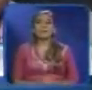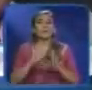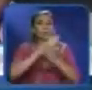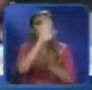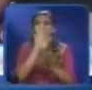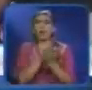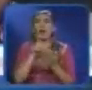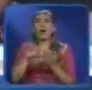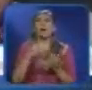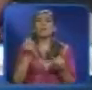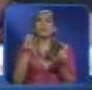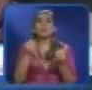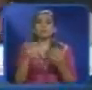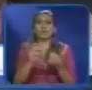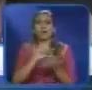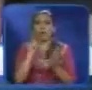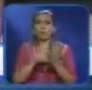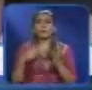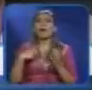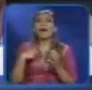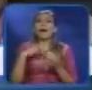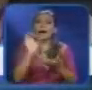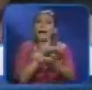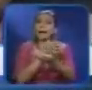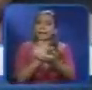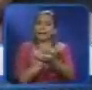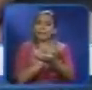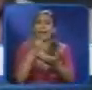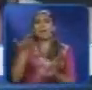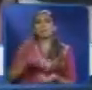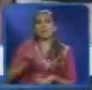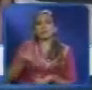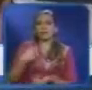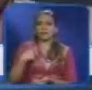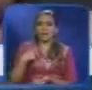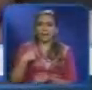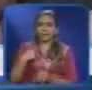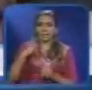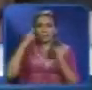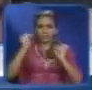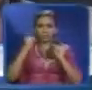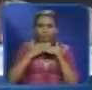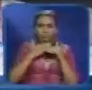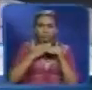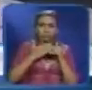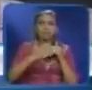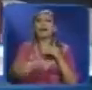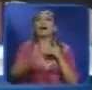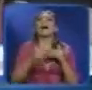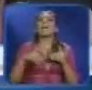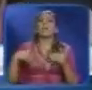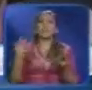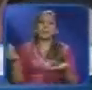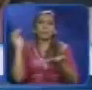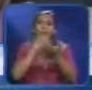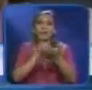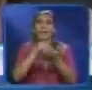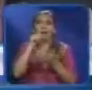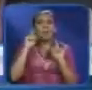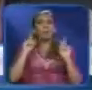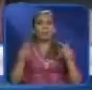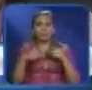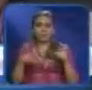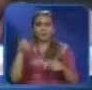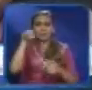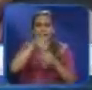Entonces una cosa para mí muy importante para mi carrera, montar un musical para Nueva York en un teatro que se llama The